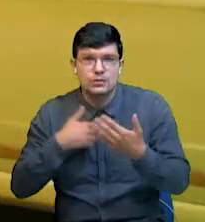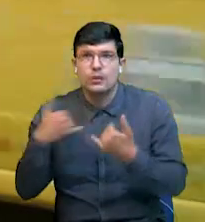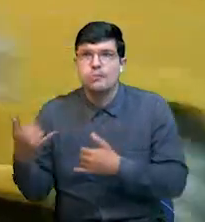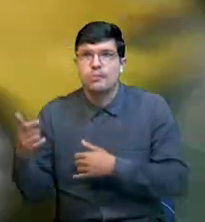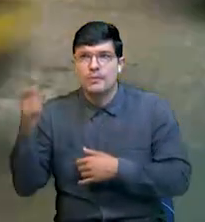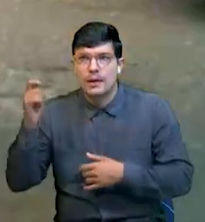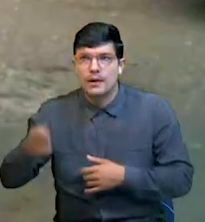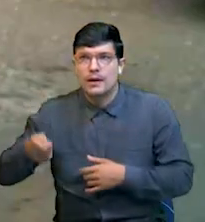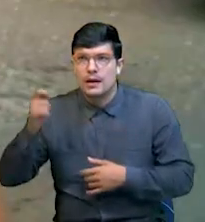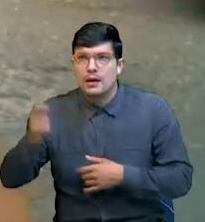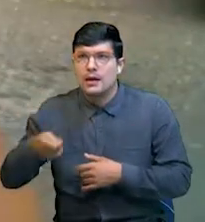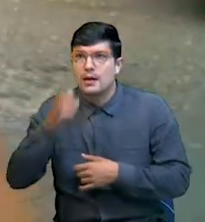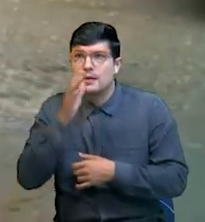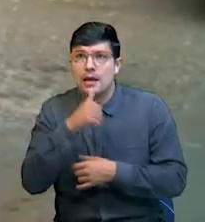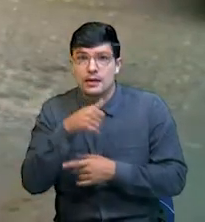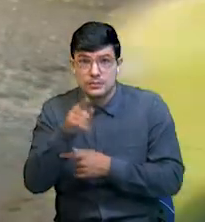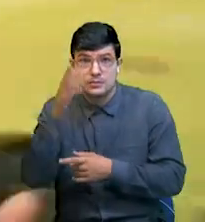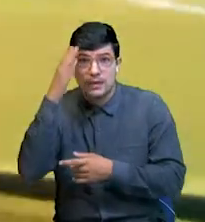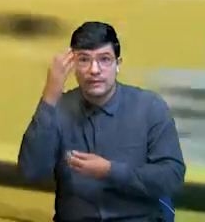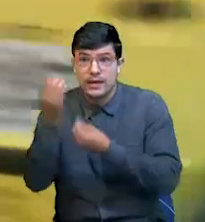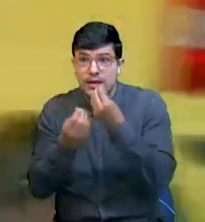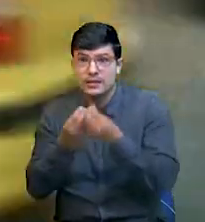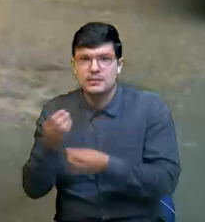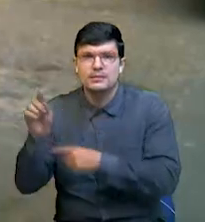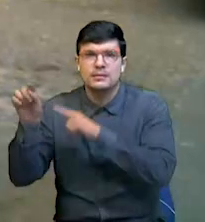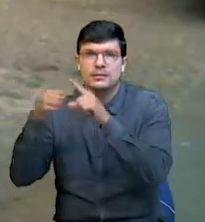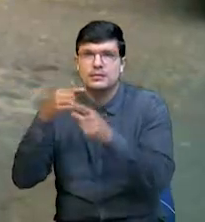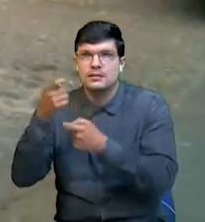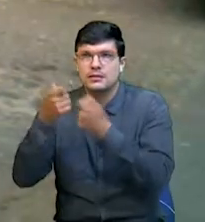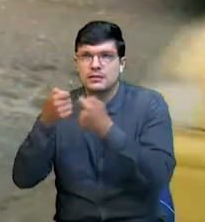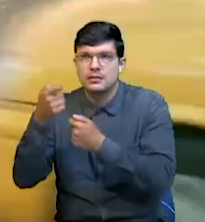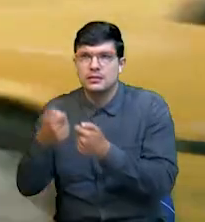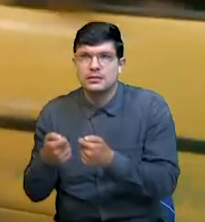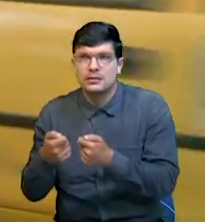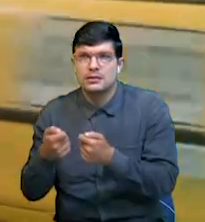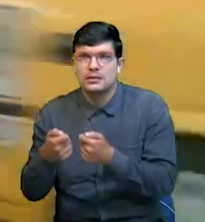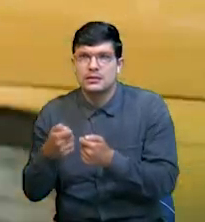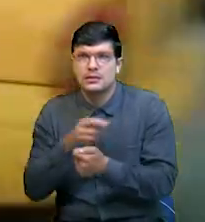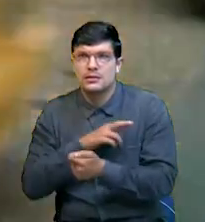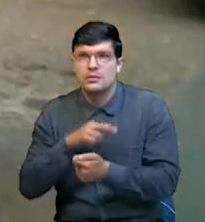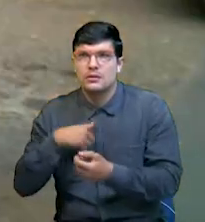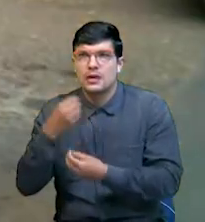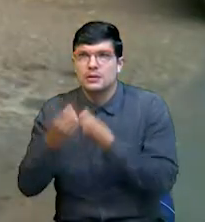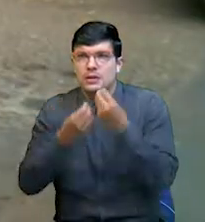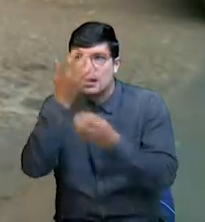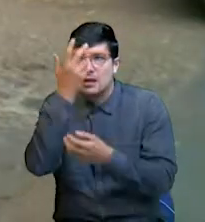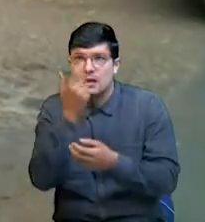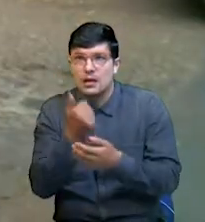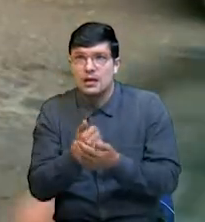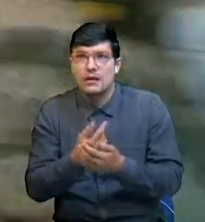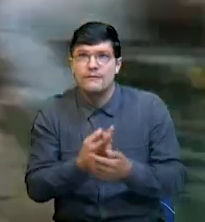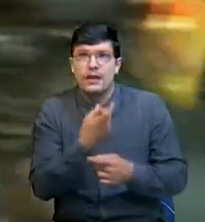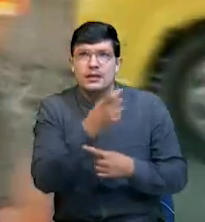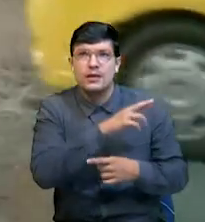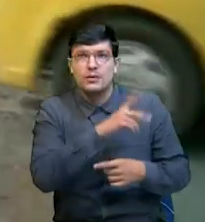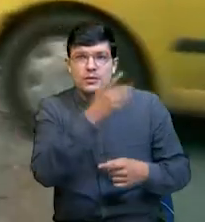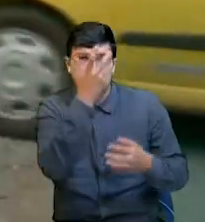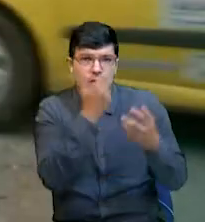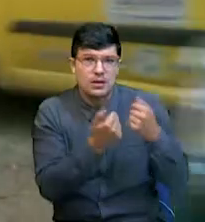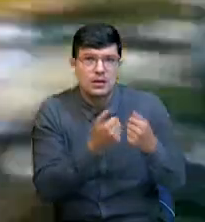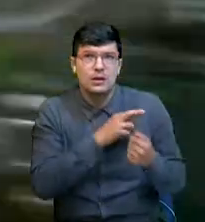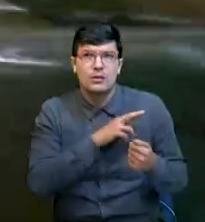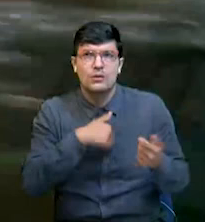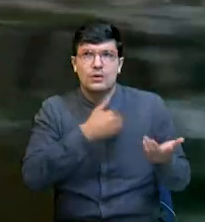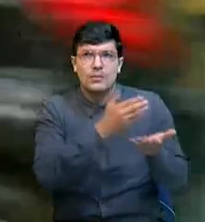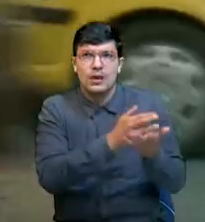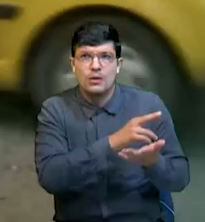abogado y nada, ¿sabe qué hacen? Me mandan una cotización, cotizamos un examen, falta cotizar el otro, vamos a cotizar